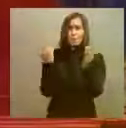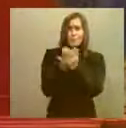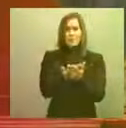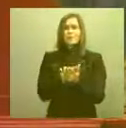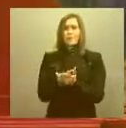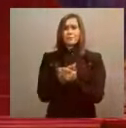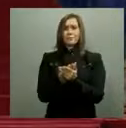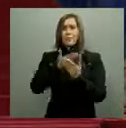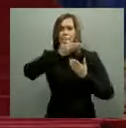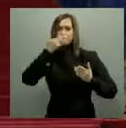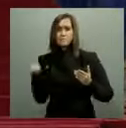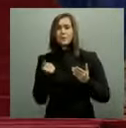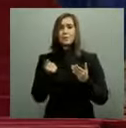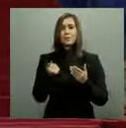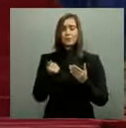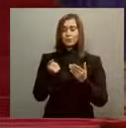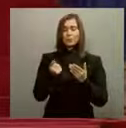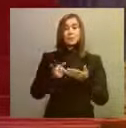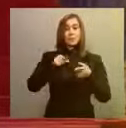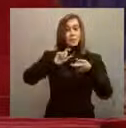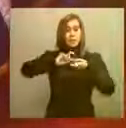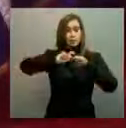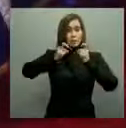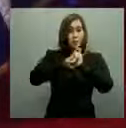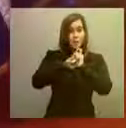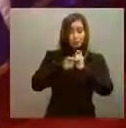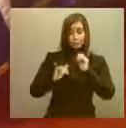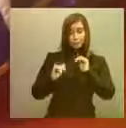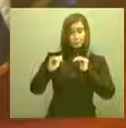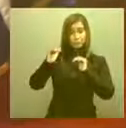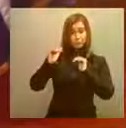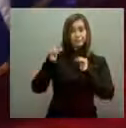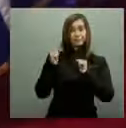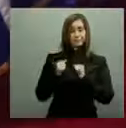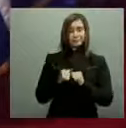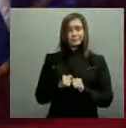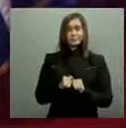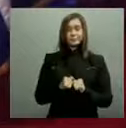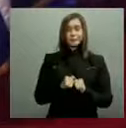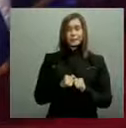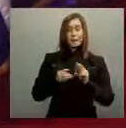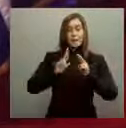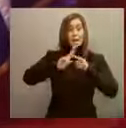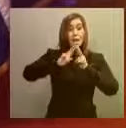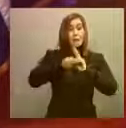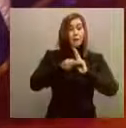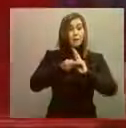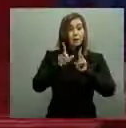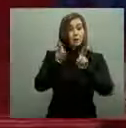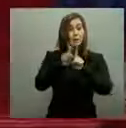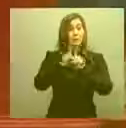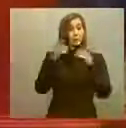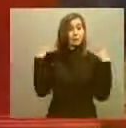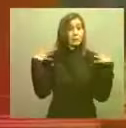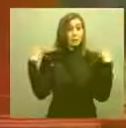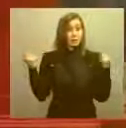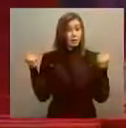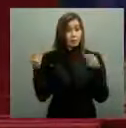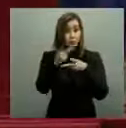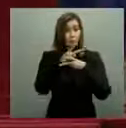formar a quienes harán las transformaciones requeridas en la sociedad dominicana. La reforma de la salud y de la seguridad